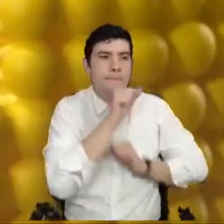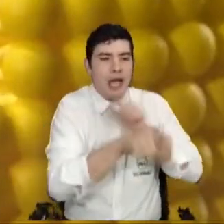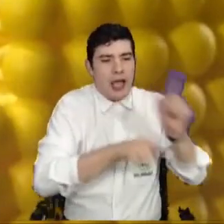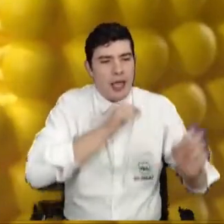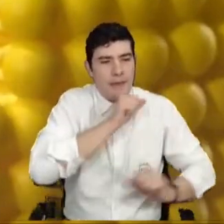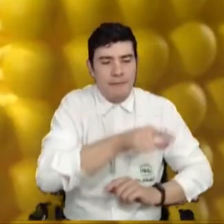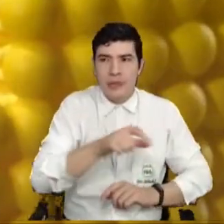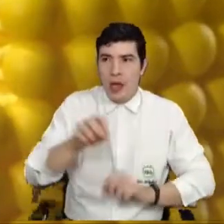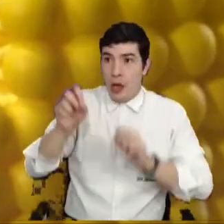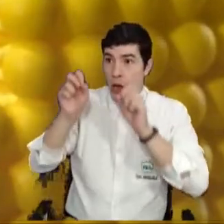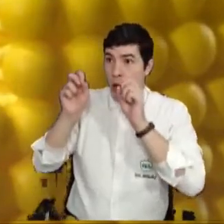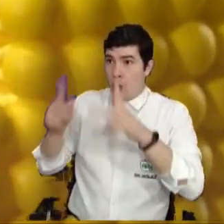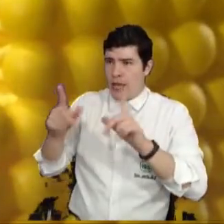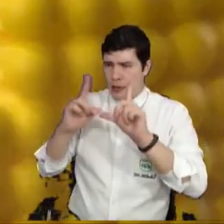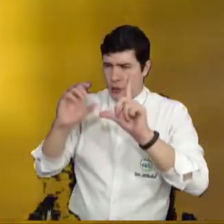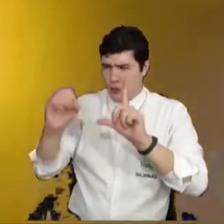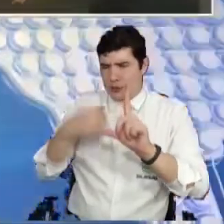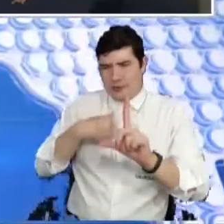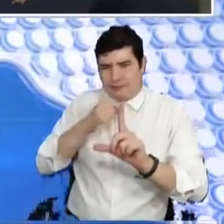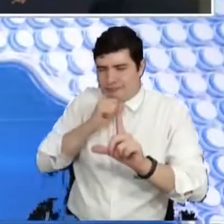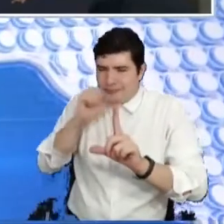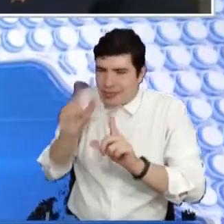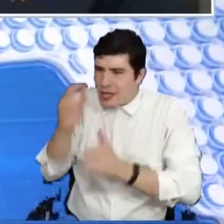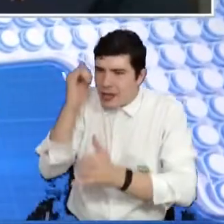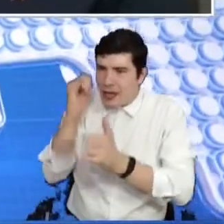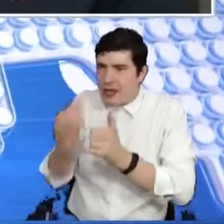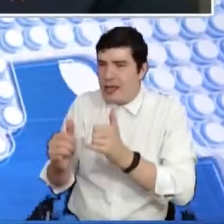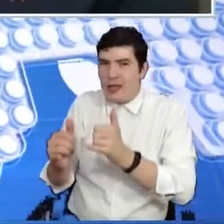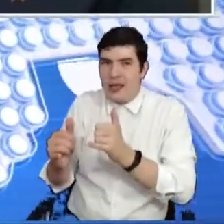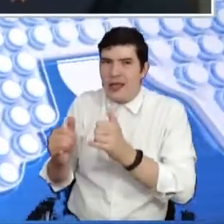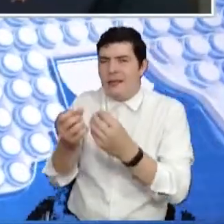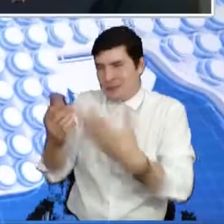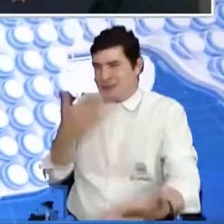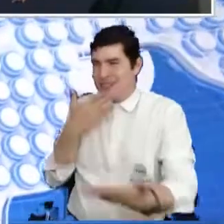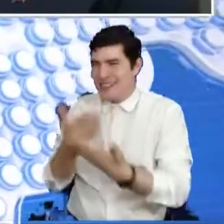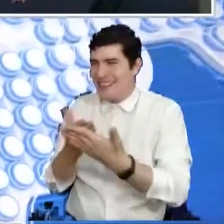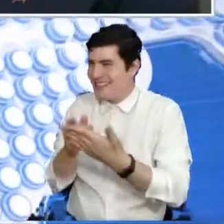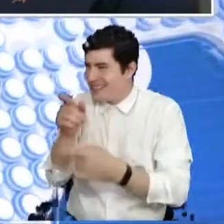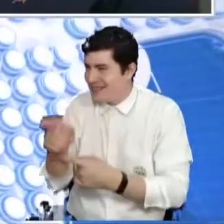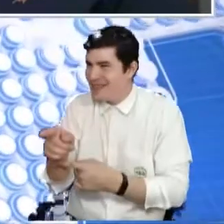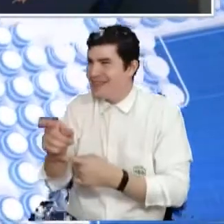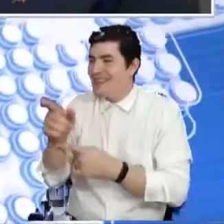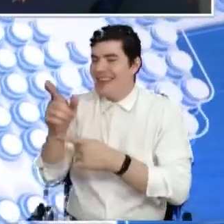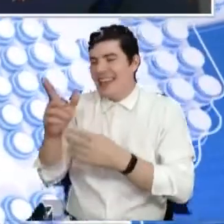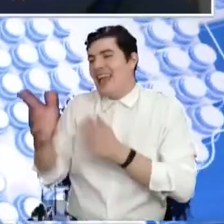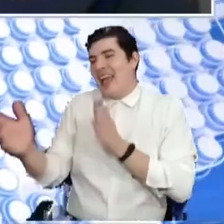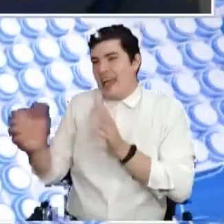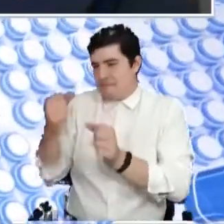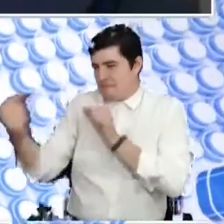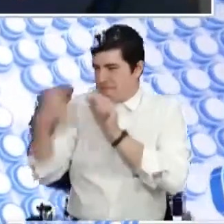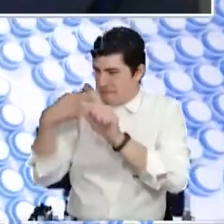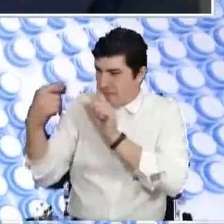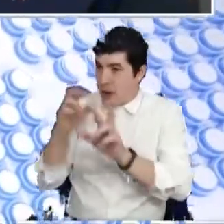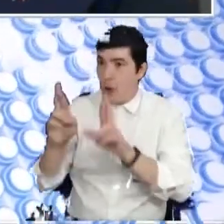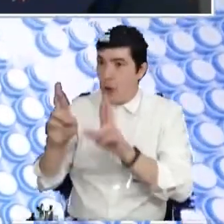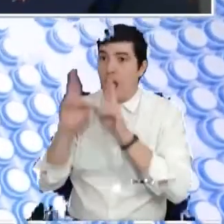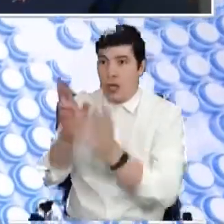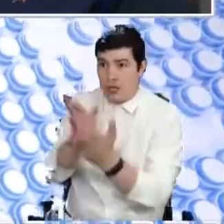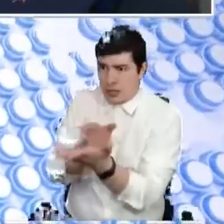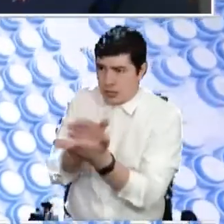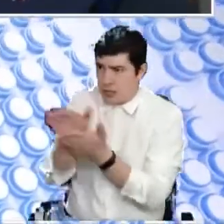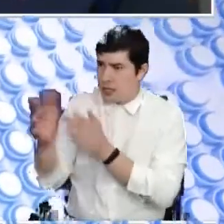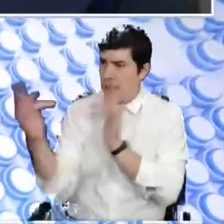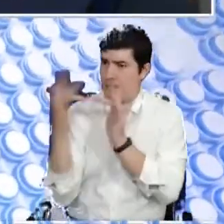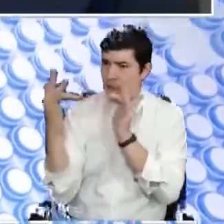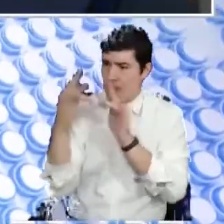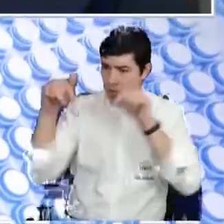Doctor, entonces para terminar le agradecemos por acompañarnos a esta hora en Oriente Noticias y esperamos seguir en contacto con usted, por supuesto, desde Santander,